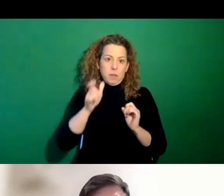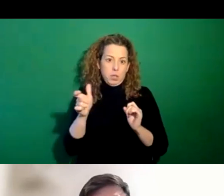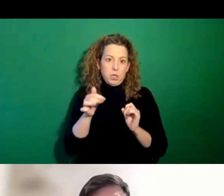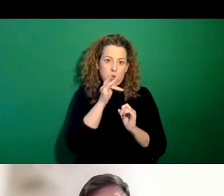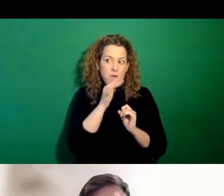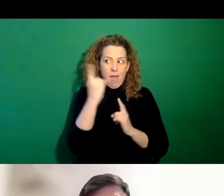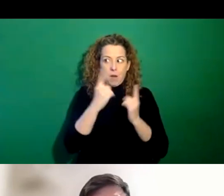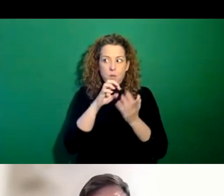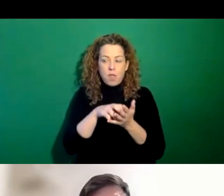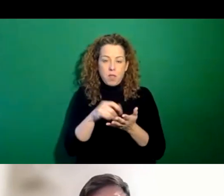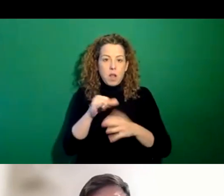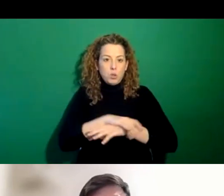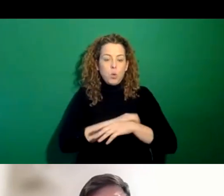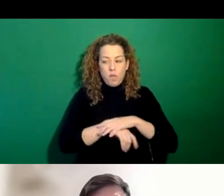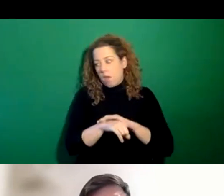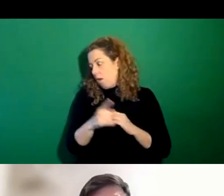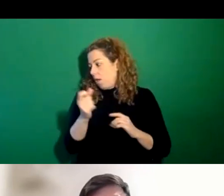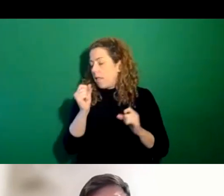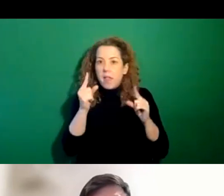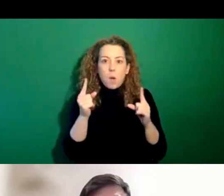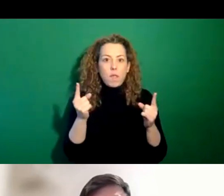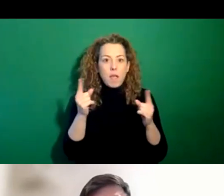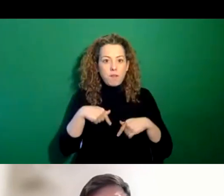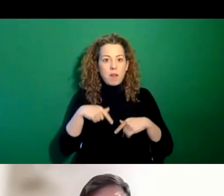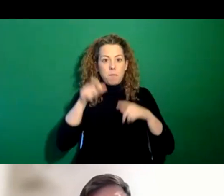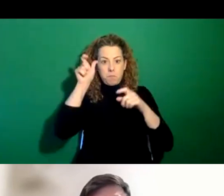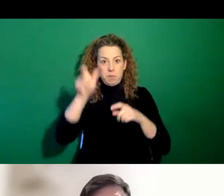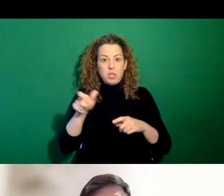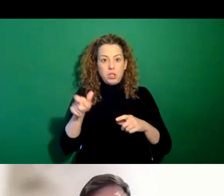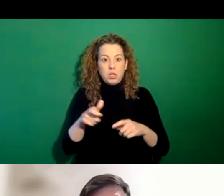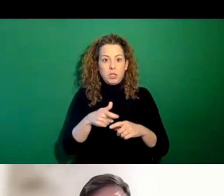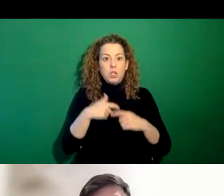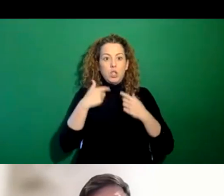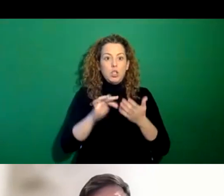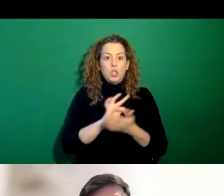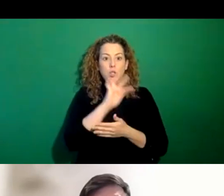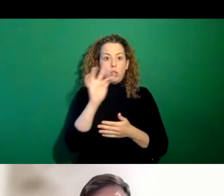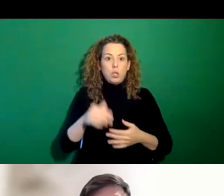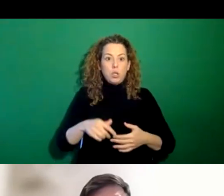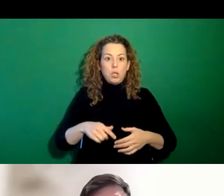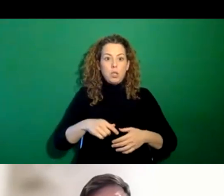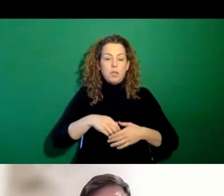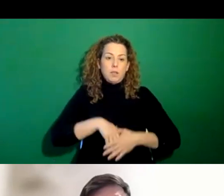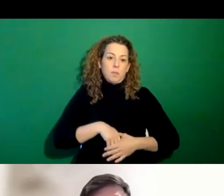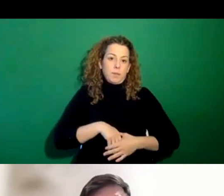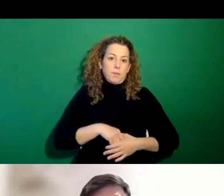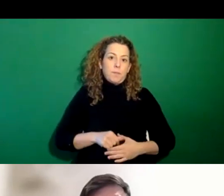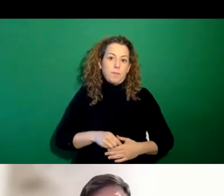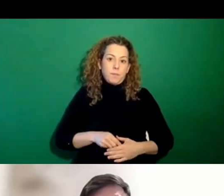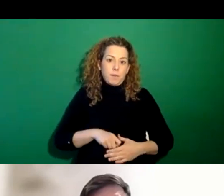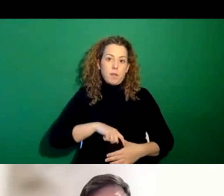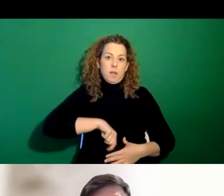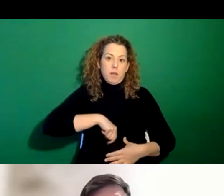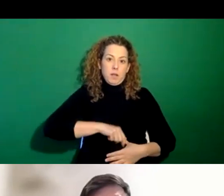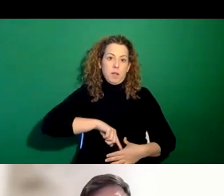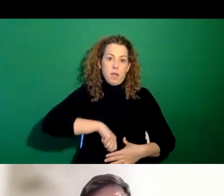hay centros que tengan sujeciones, te das cuenta que el residente está todo el día con el gesto de darle vueltitas al